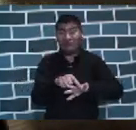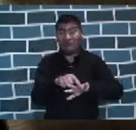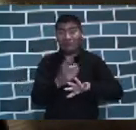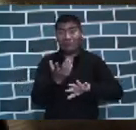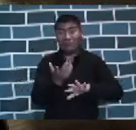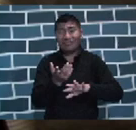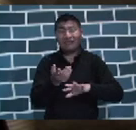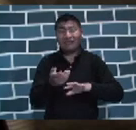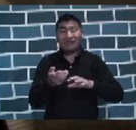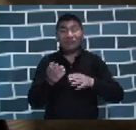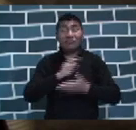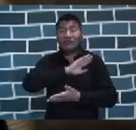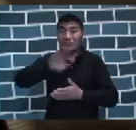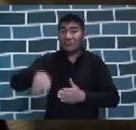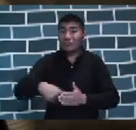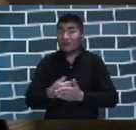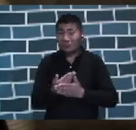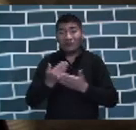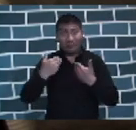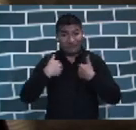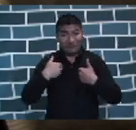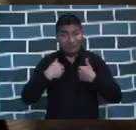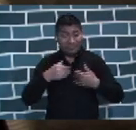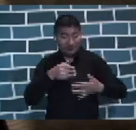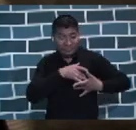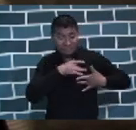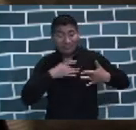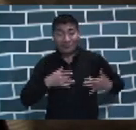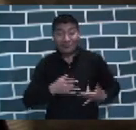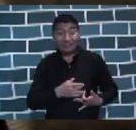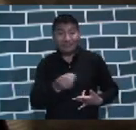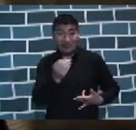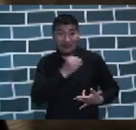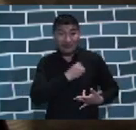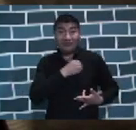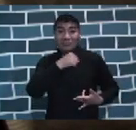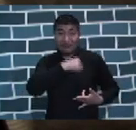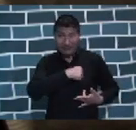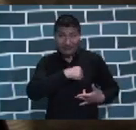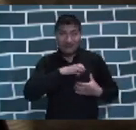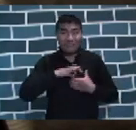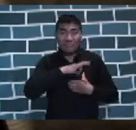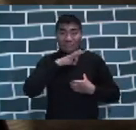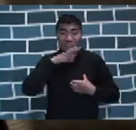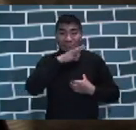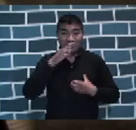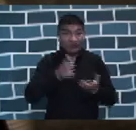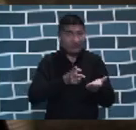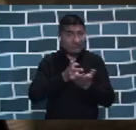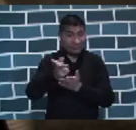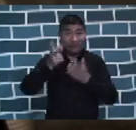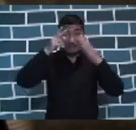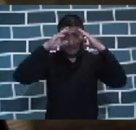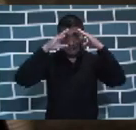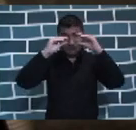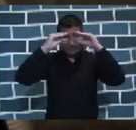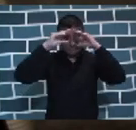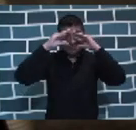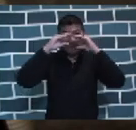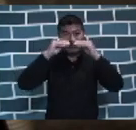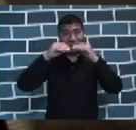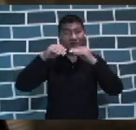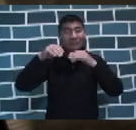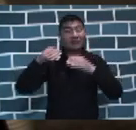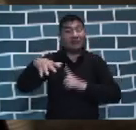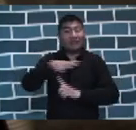sobre lo todo lo tenemos en el corazón el espíritu de la verdad nos enseña acerca